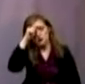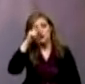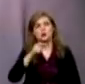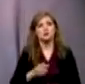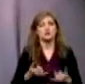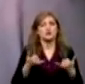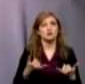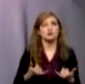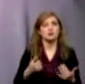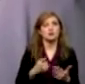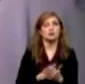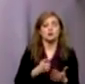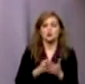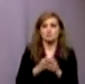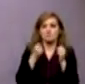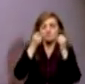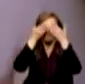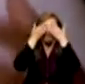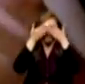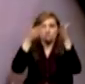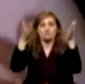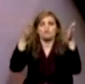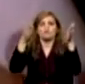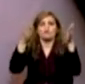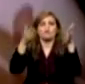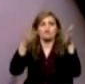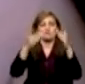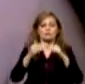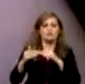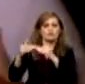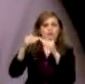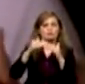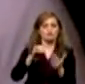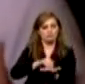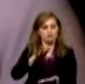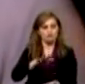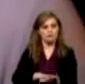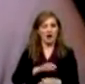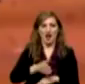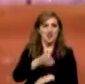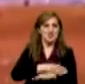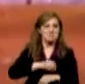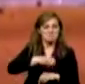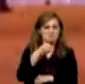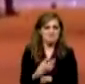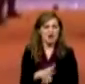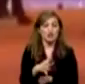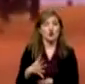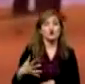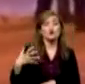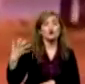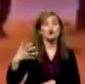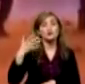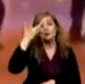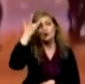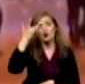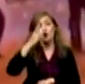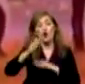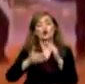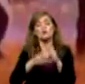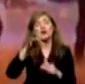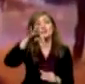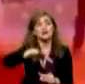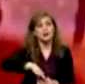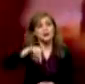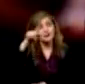fin abrió los ojos y está resurgiendo la democracia que ya habíamos perdido. La protesta se dio porque piden nuevas